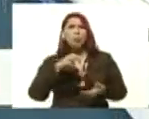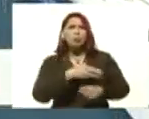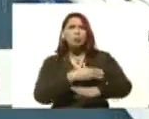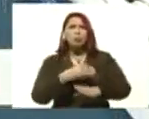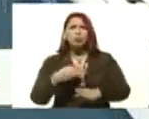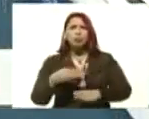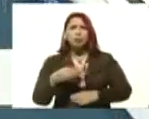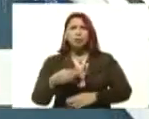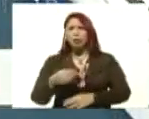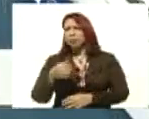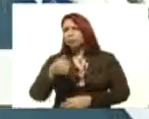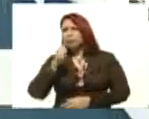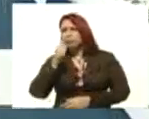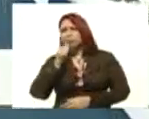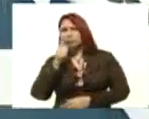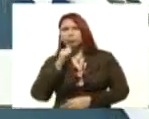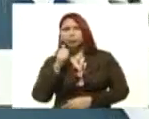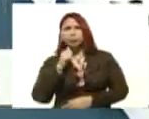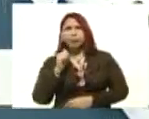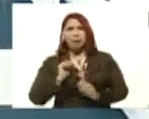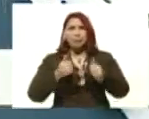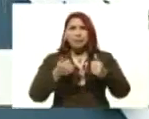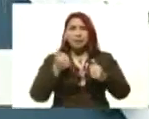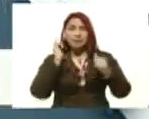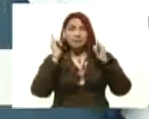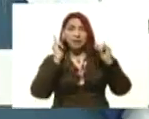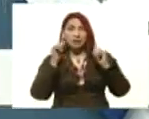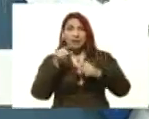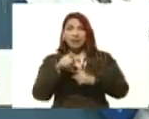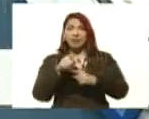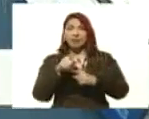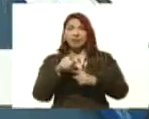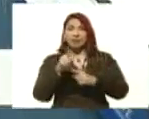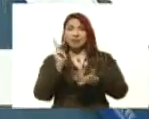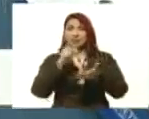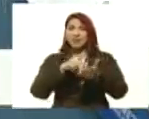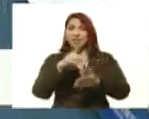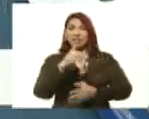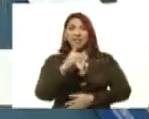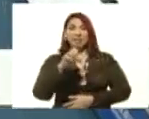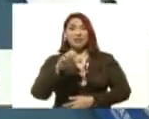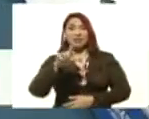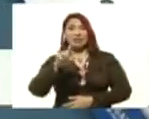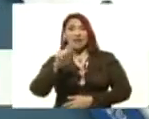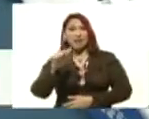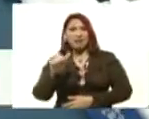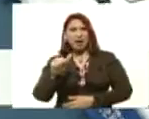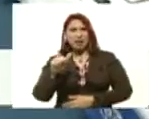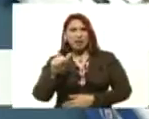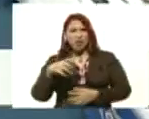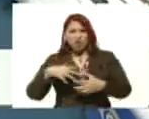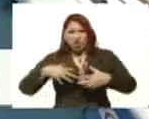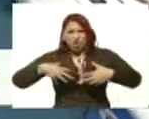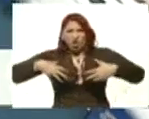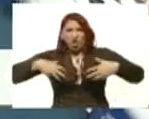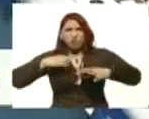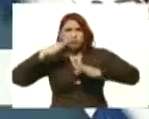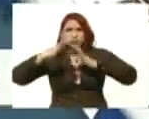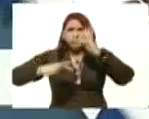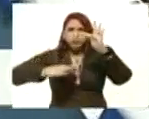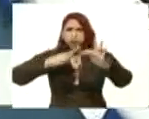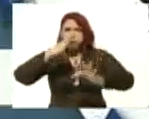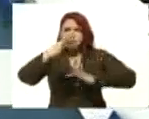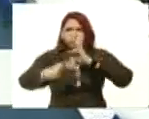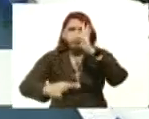unas copitas. Y empieza la rumba, y ahí, pum, llega Delta, el monstruo, pum, los contamina, los